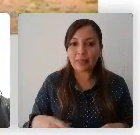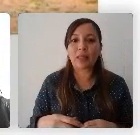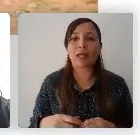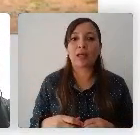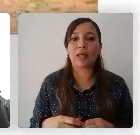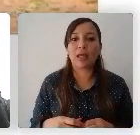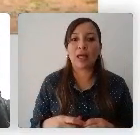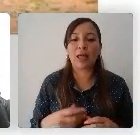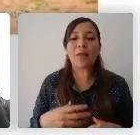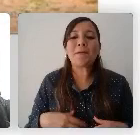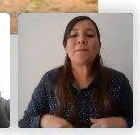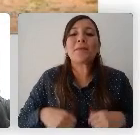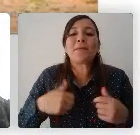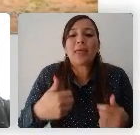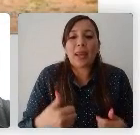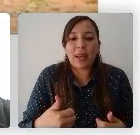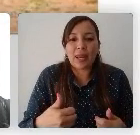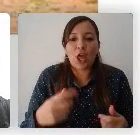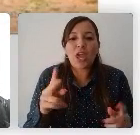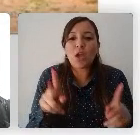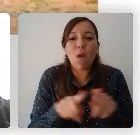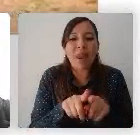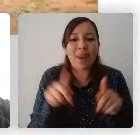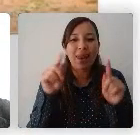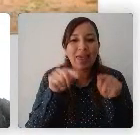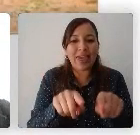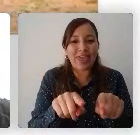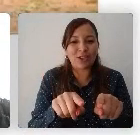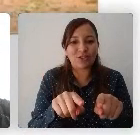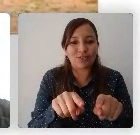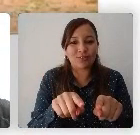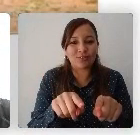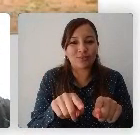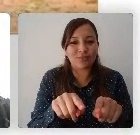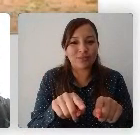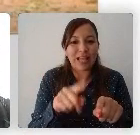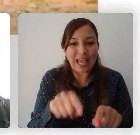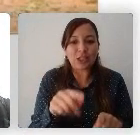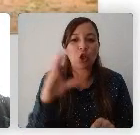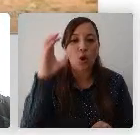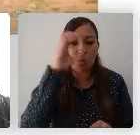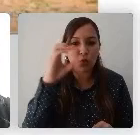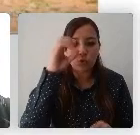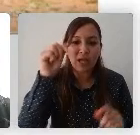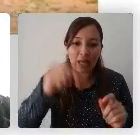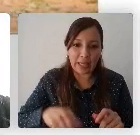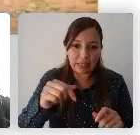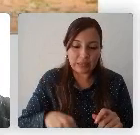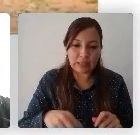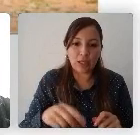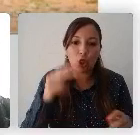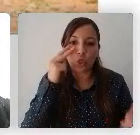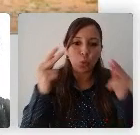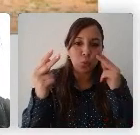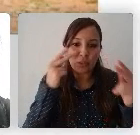los paisajes naturales que tenemos, muchos de los atractivos culturales que tenemos, el patrimonio cultural